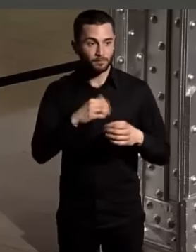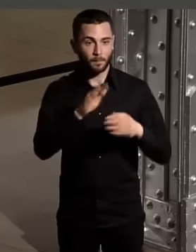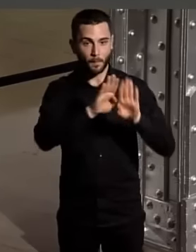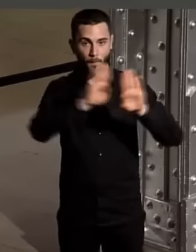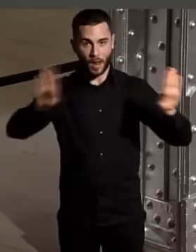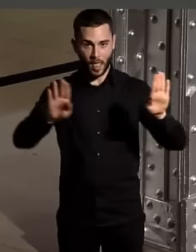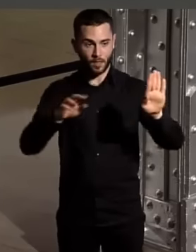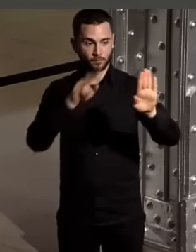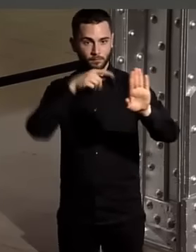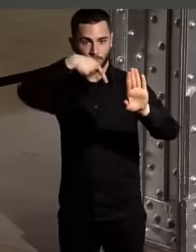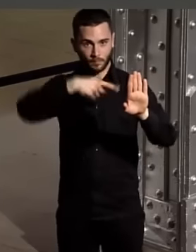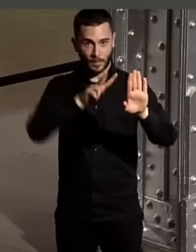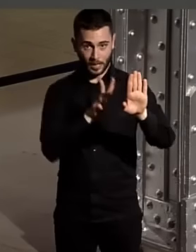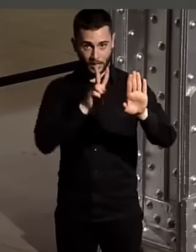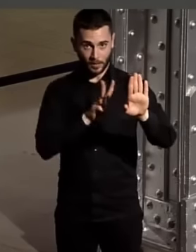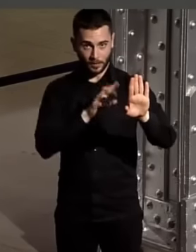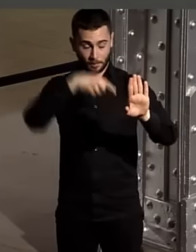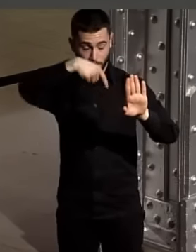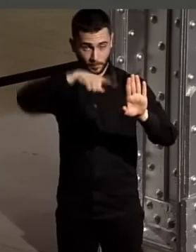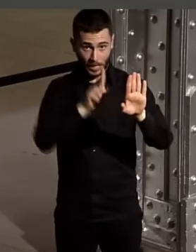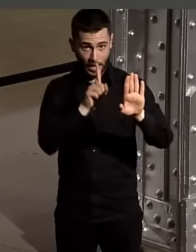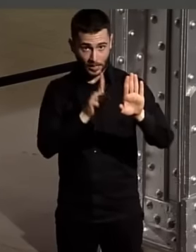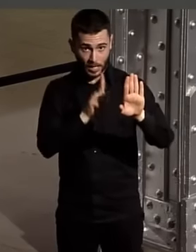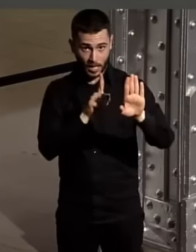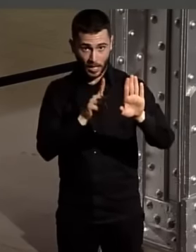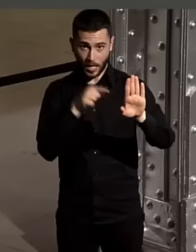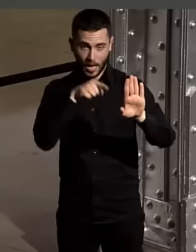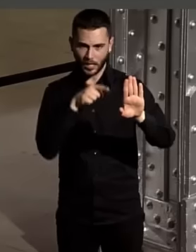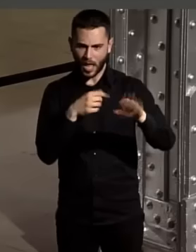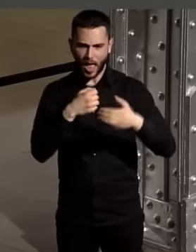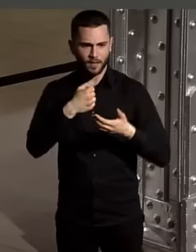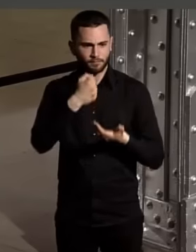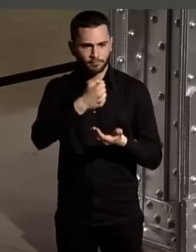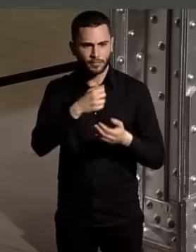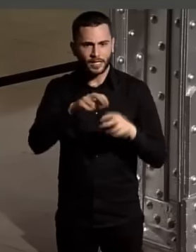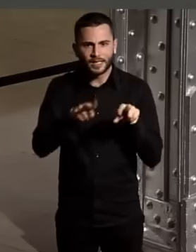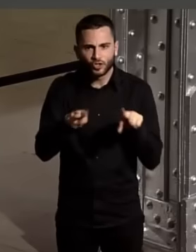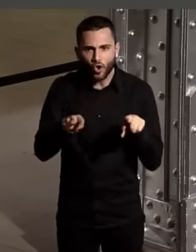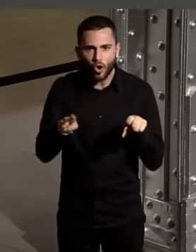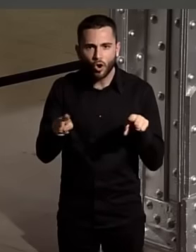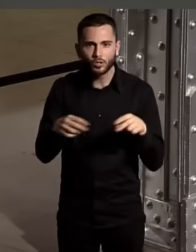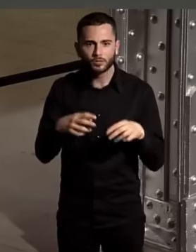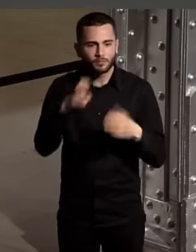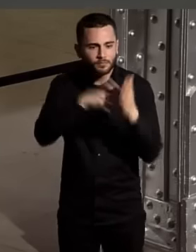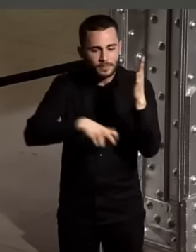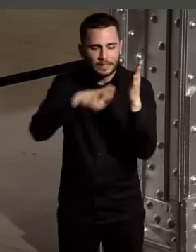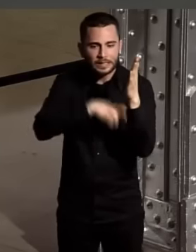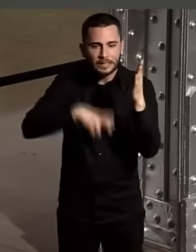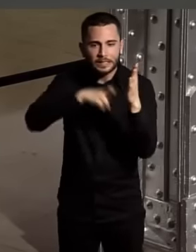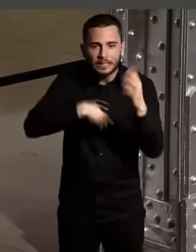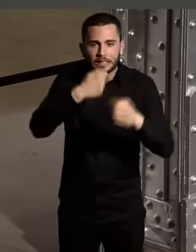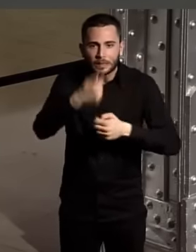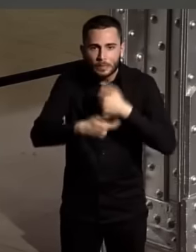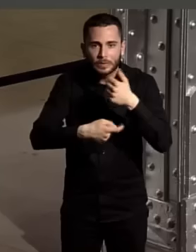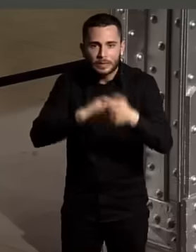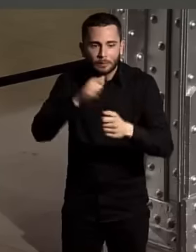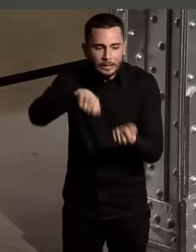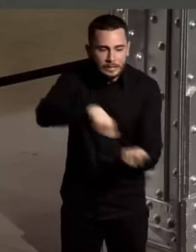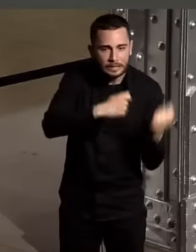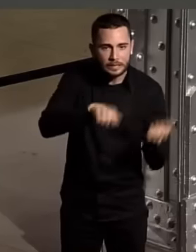que dices por aquí debajo hay tesoros pero claro Van Van escarbando poquito a poquito porque no pueden allí venga una pala porque se lo